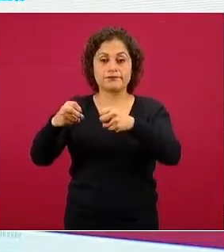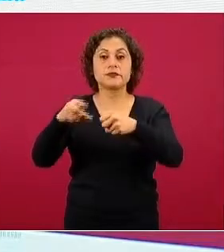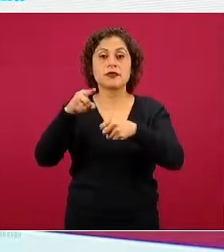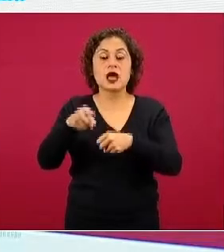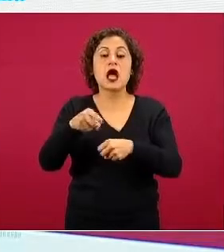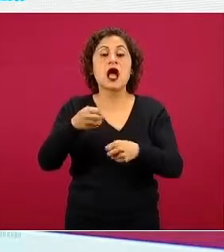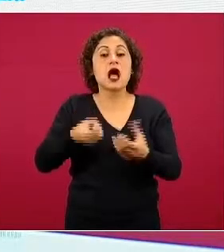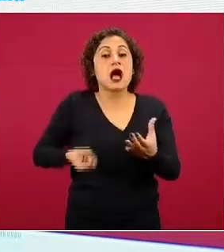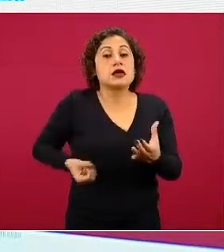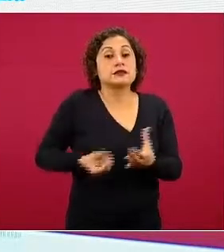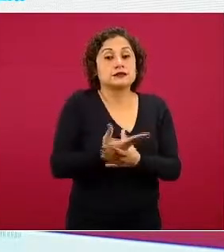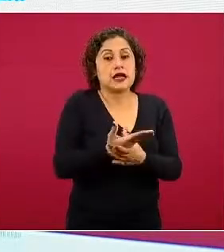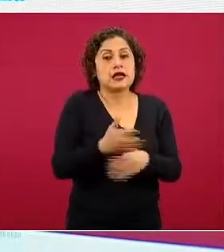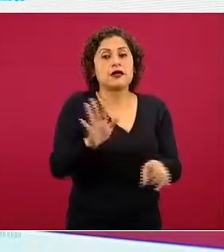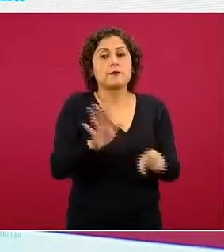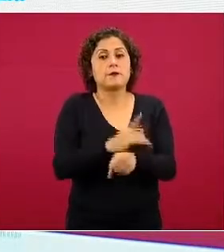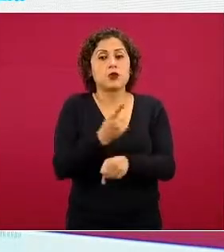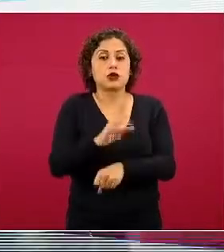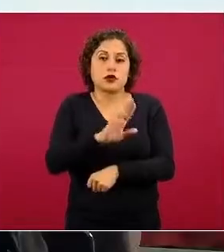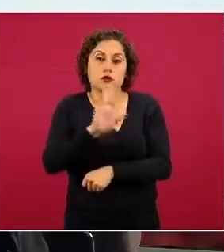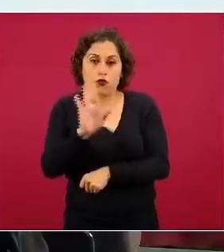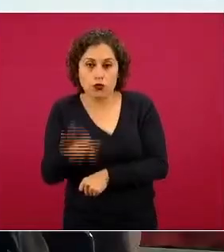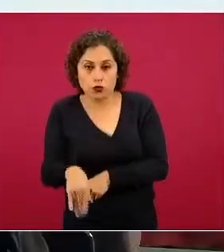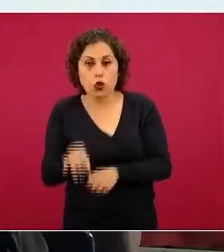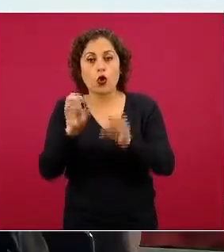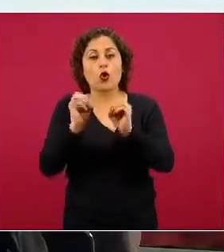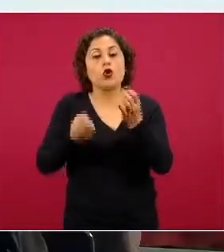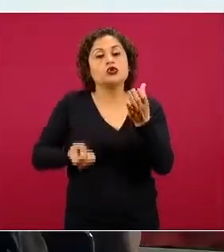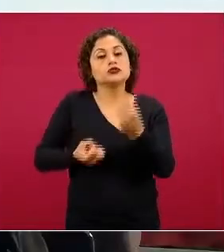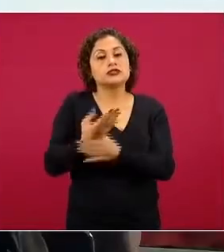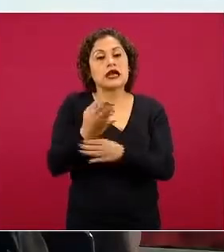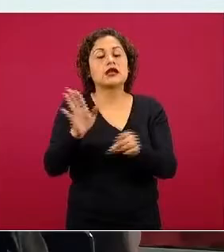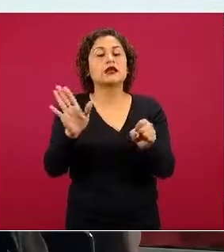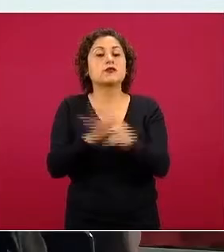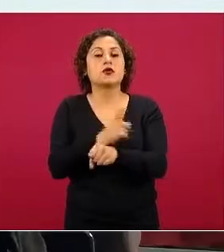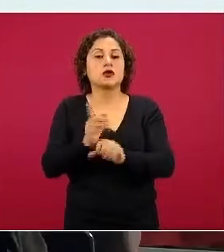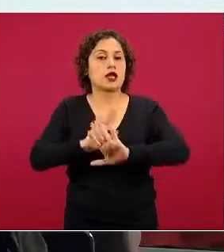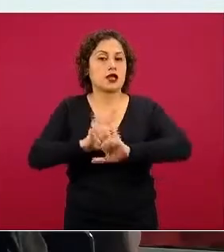defunción o por mejoría, lo van registrando y es como se va